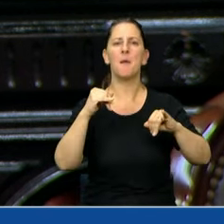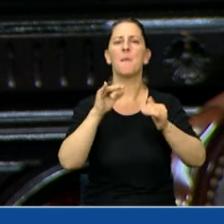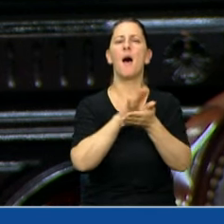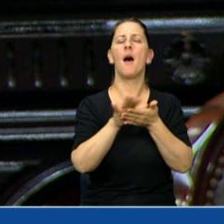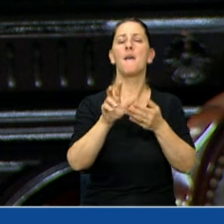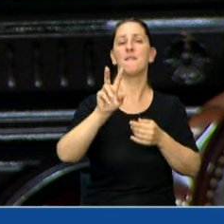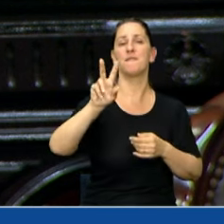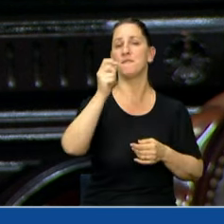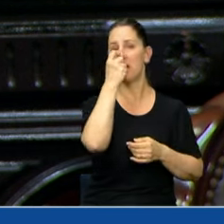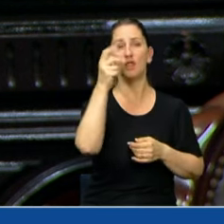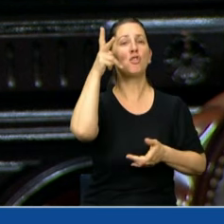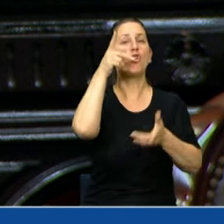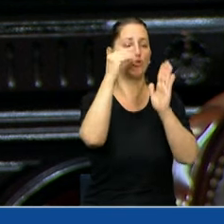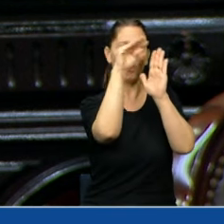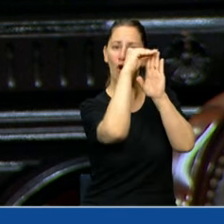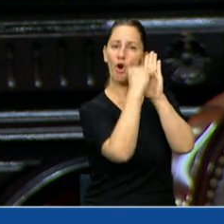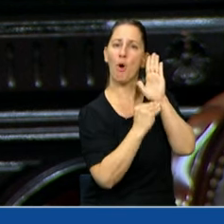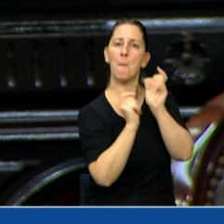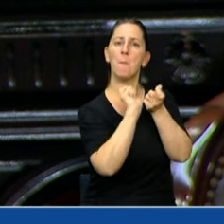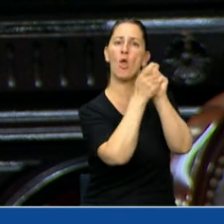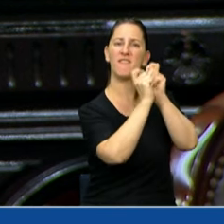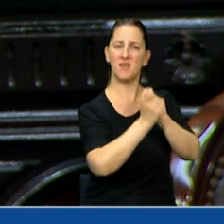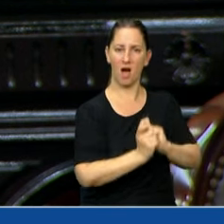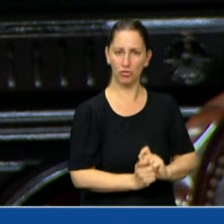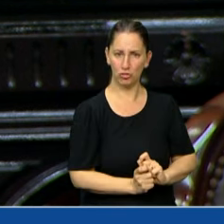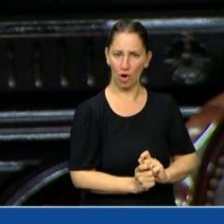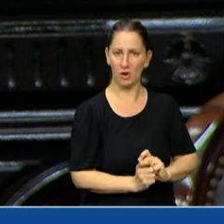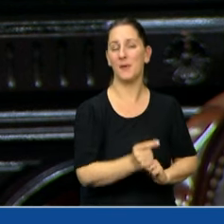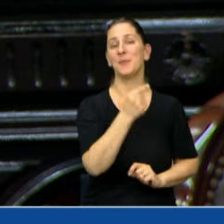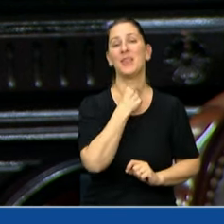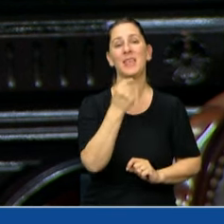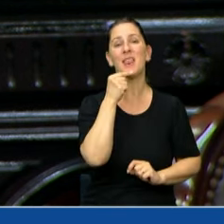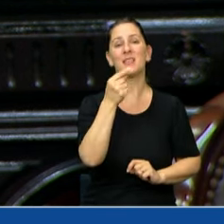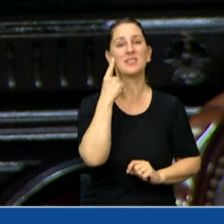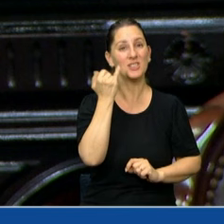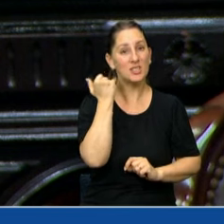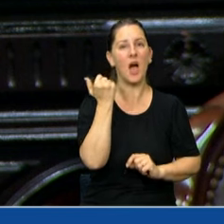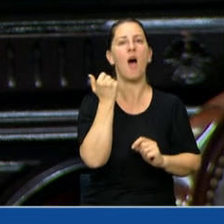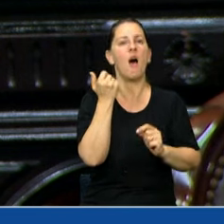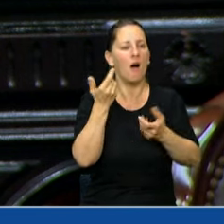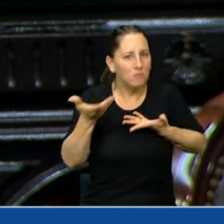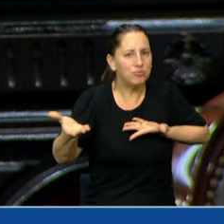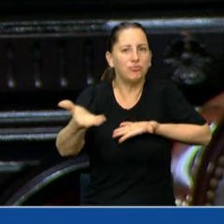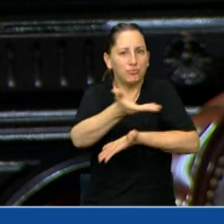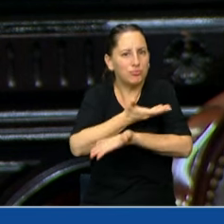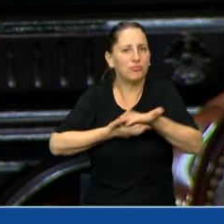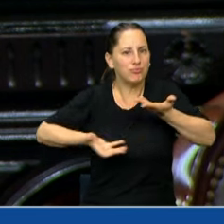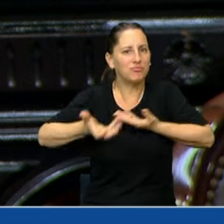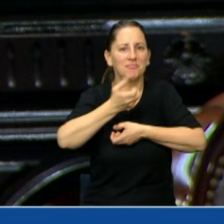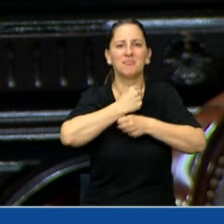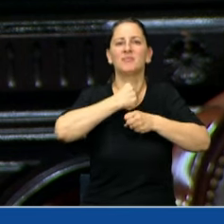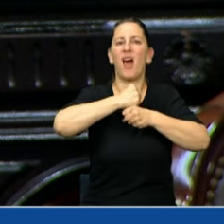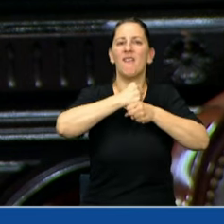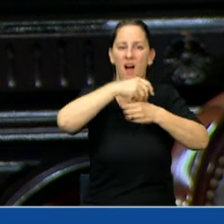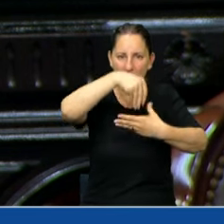de 28 modificaciones esto es que ha habido apertura que se ha permitido trabajar en la